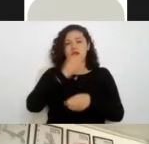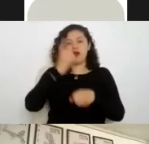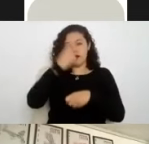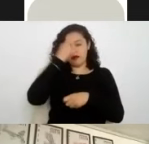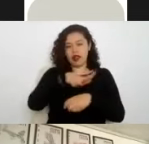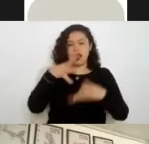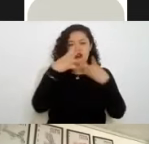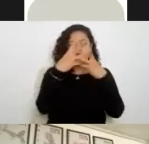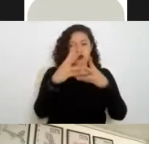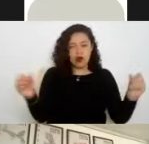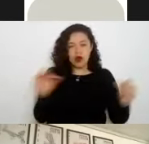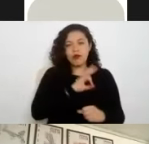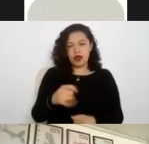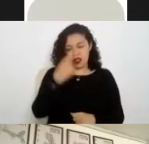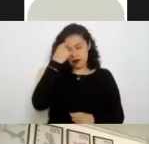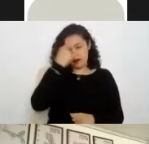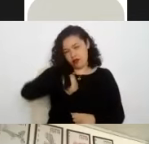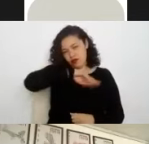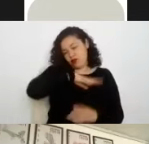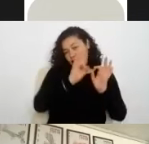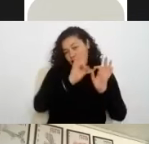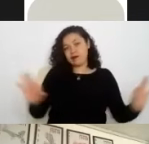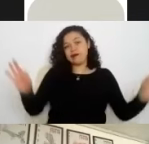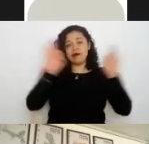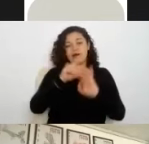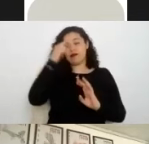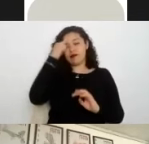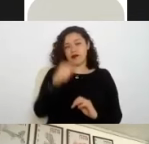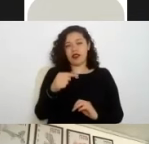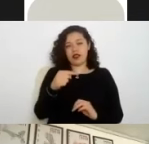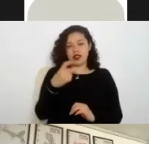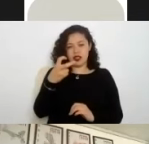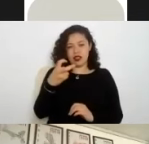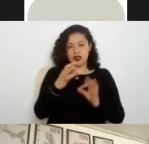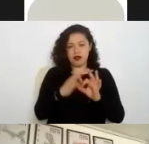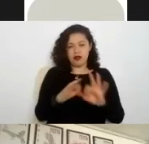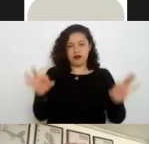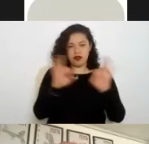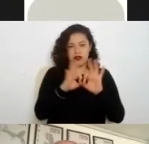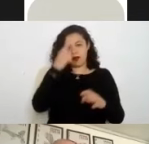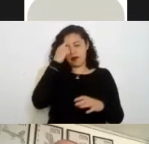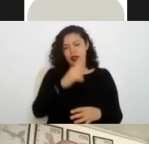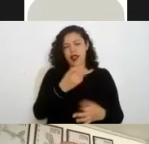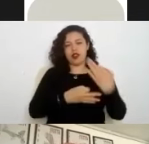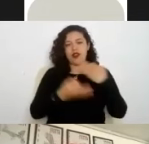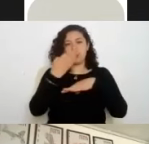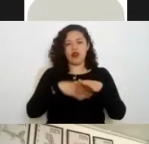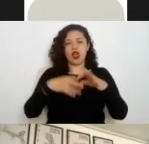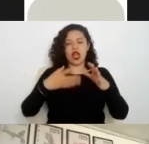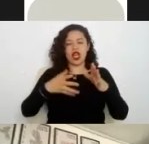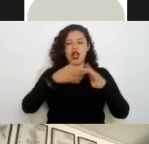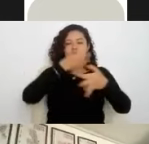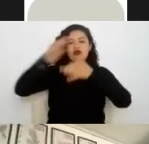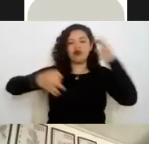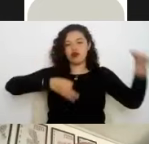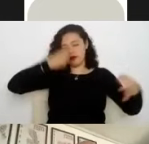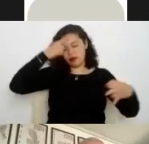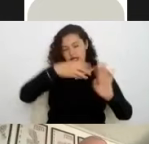solución es muy importante para nosotros y es parte del fin de todas estas campañas de marketing, ¿no?